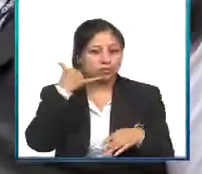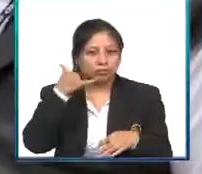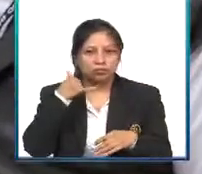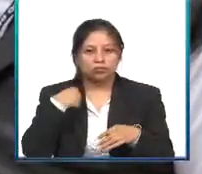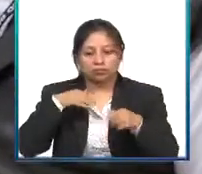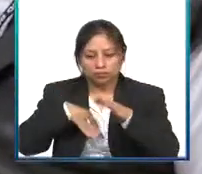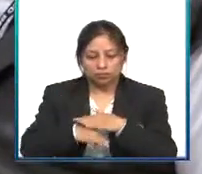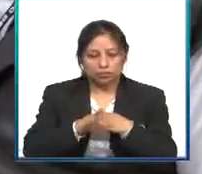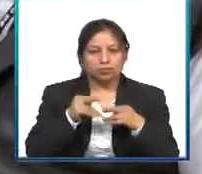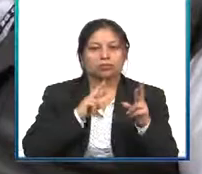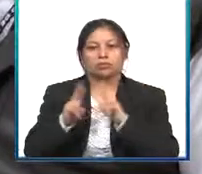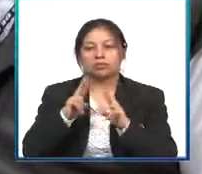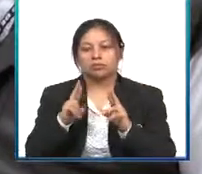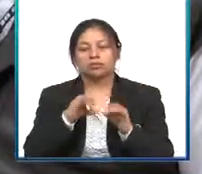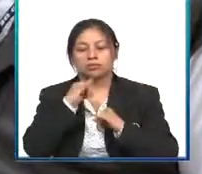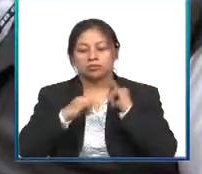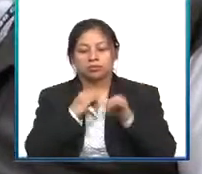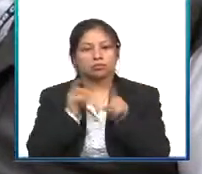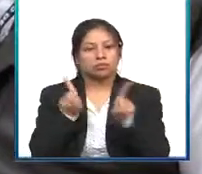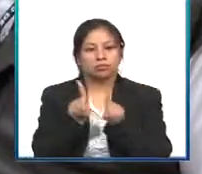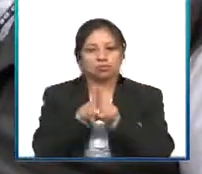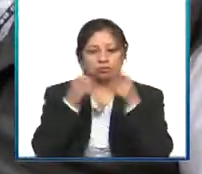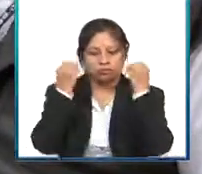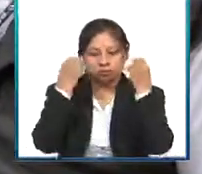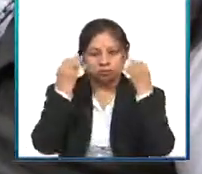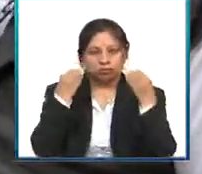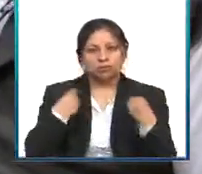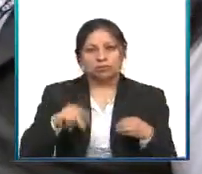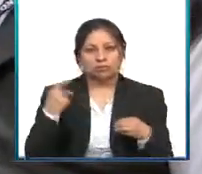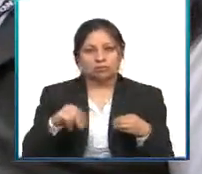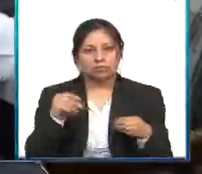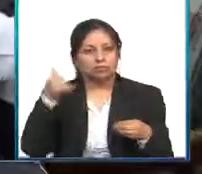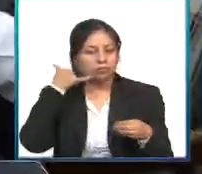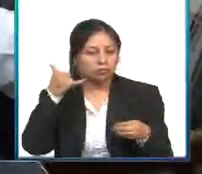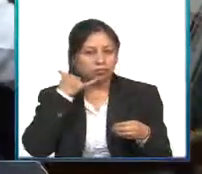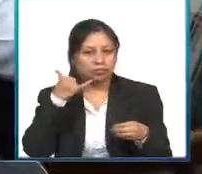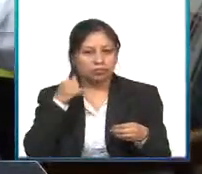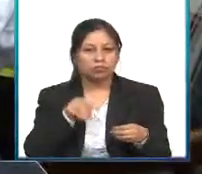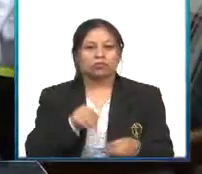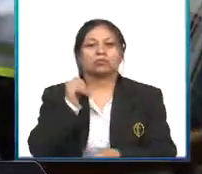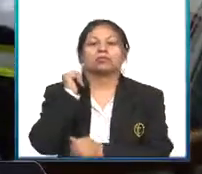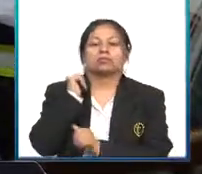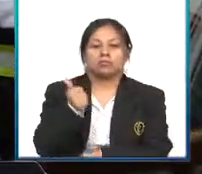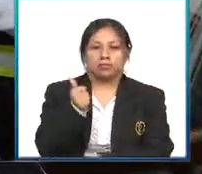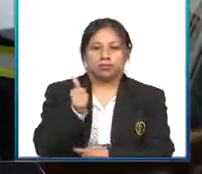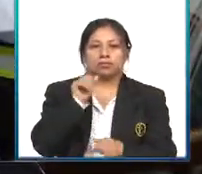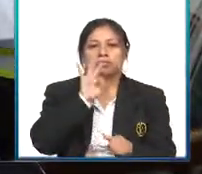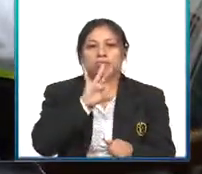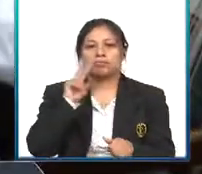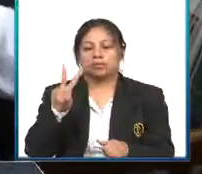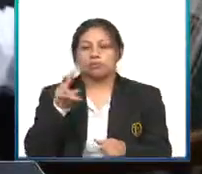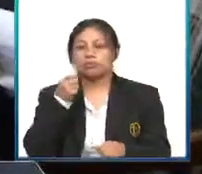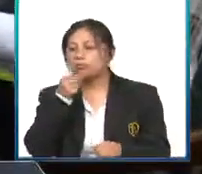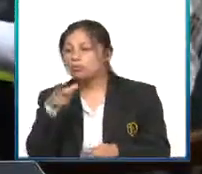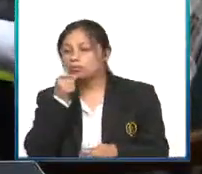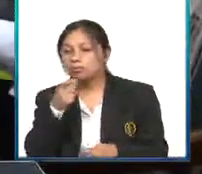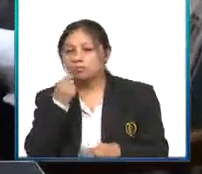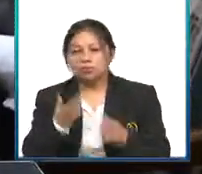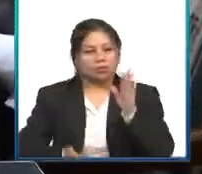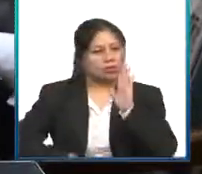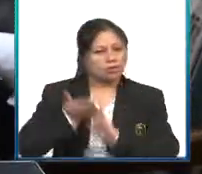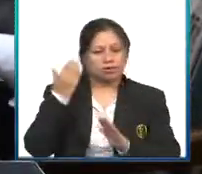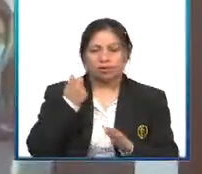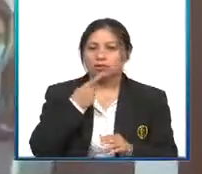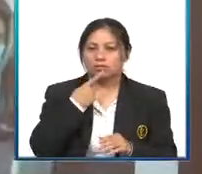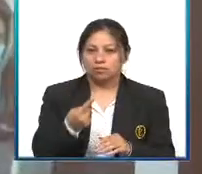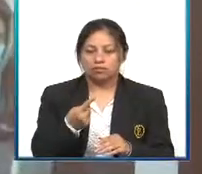y por medio de las redes sociales. Asimismo, informó que se habilitó el número telefónico 1532 para que los usuarios denuncien los cobros